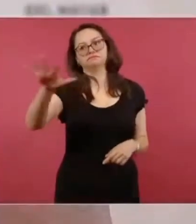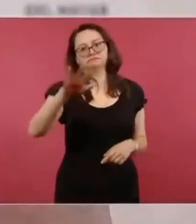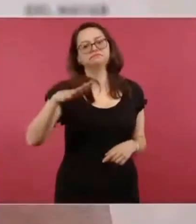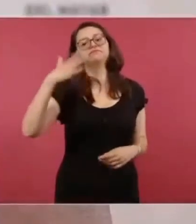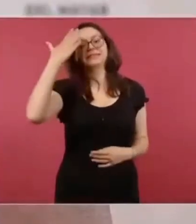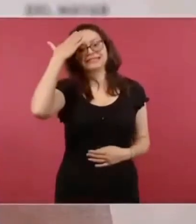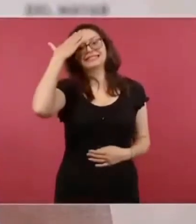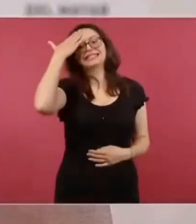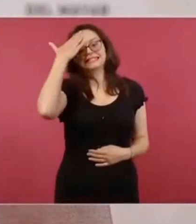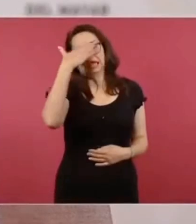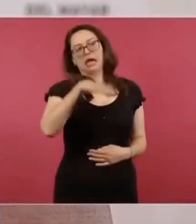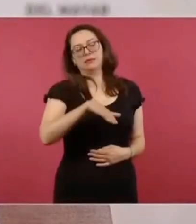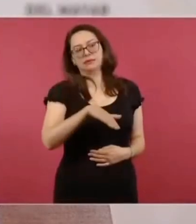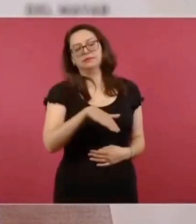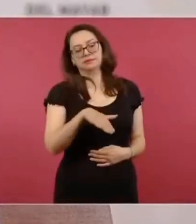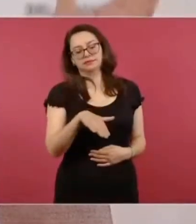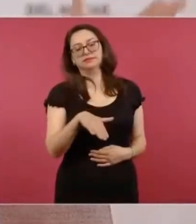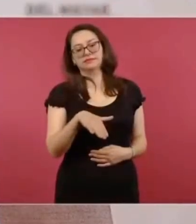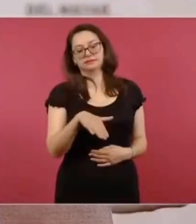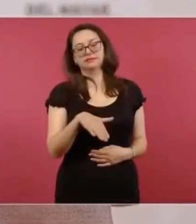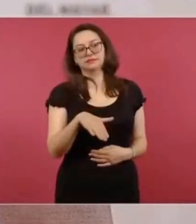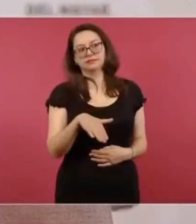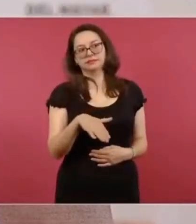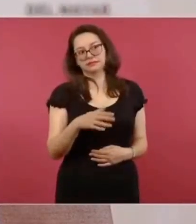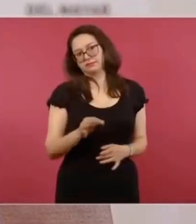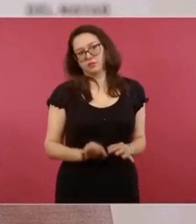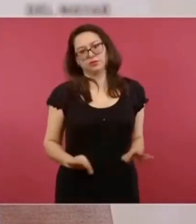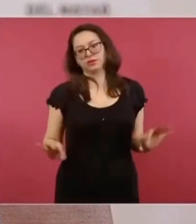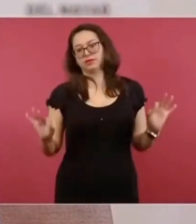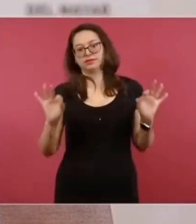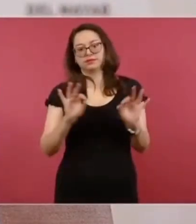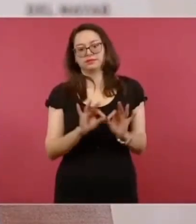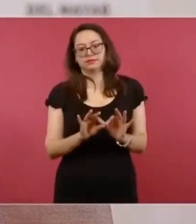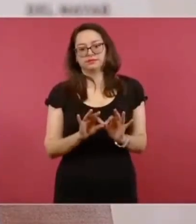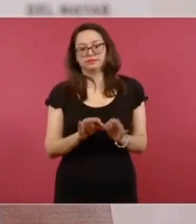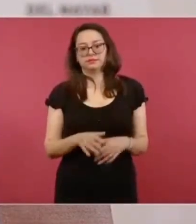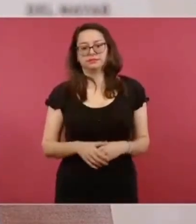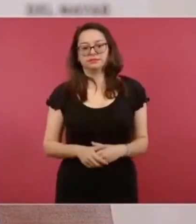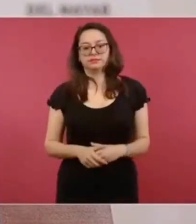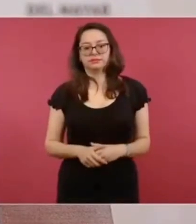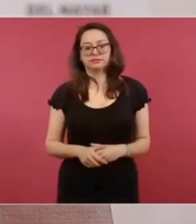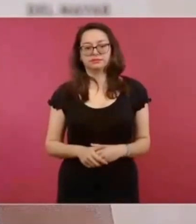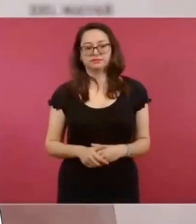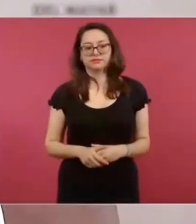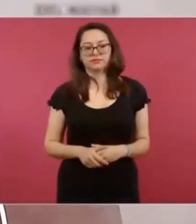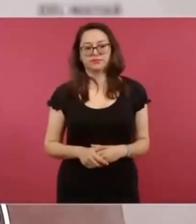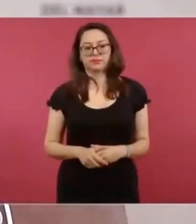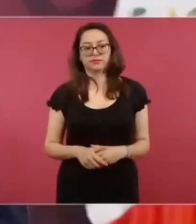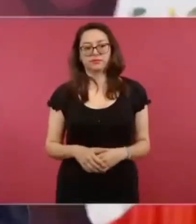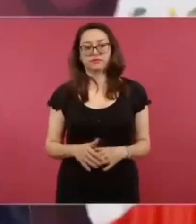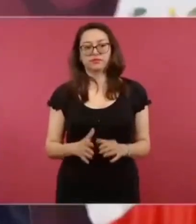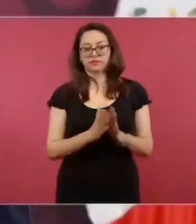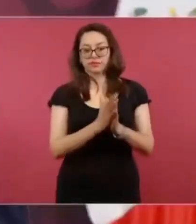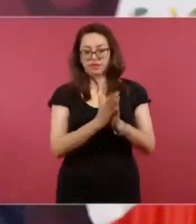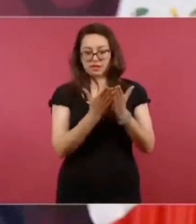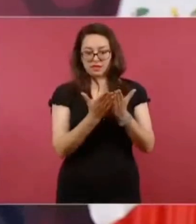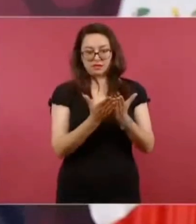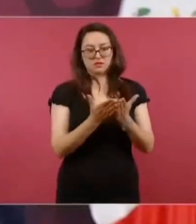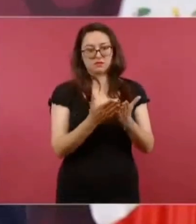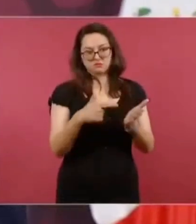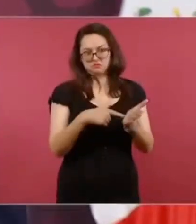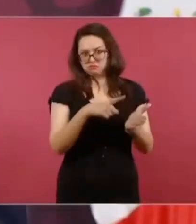Entonces, antes sí, porque eso también es historia, eso está aquí, y como ya no está prohibido, lo pueden